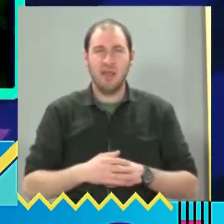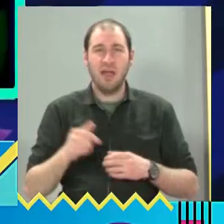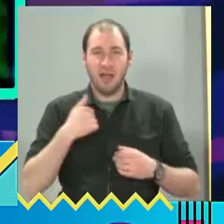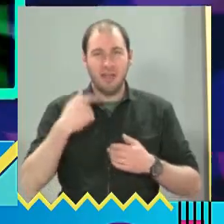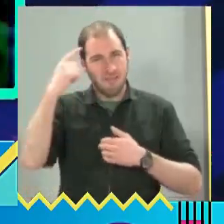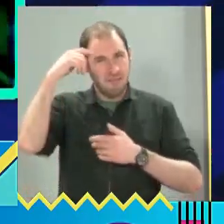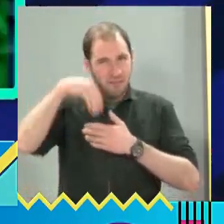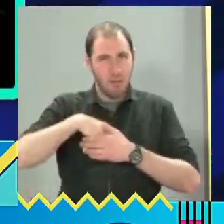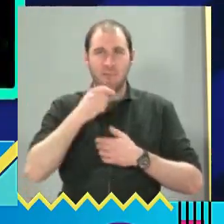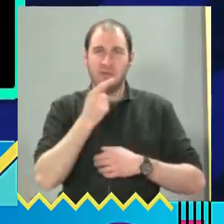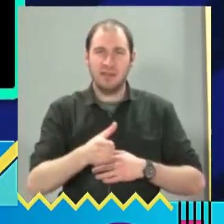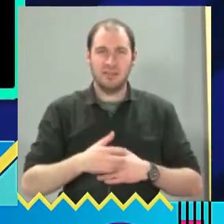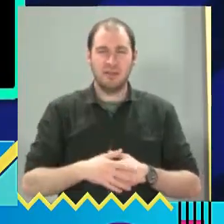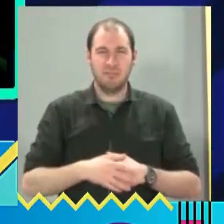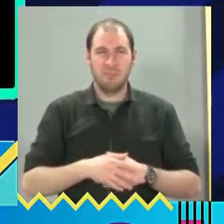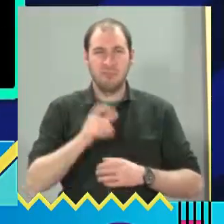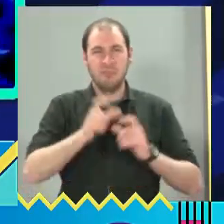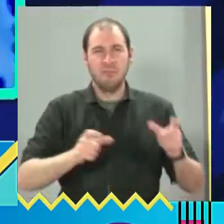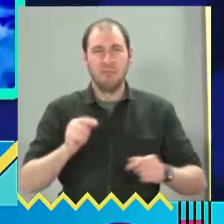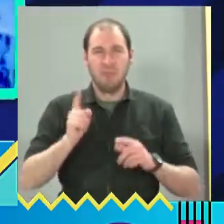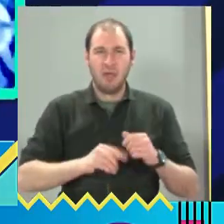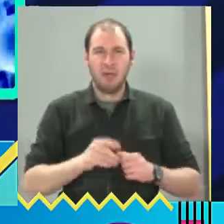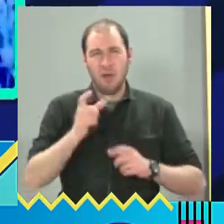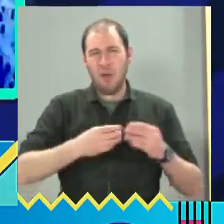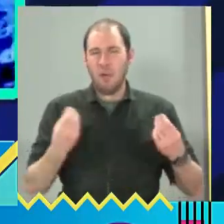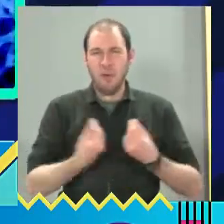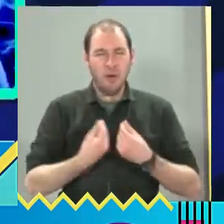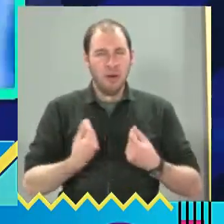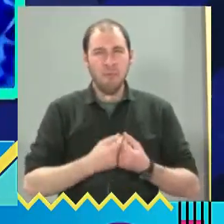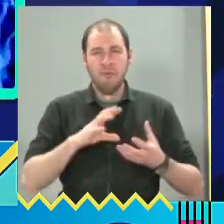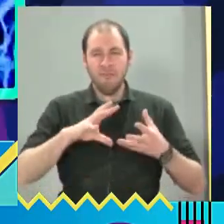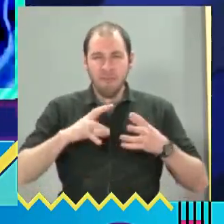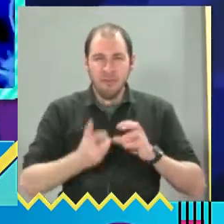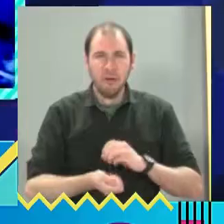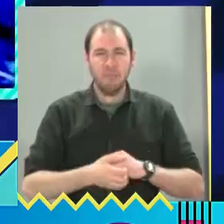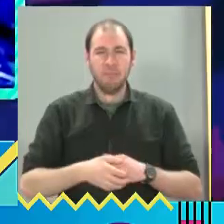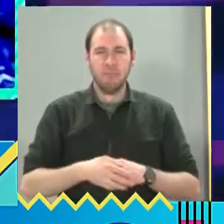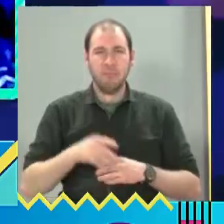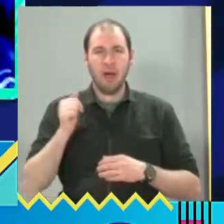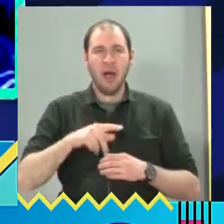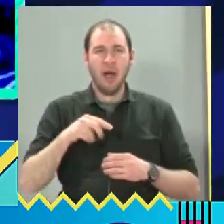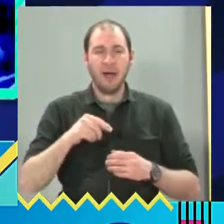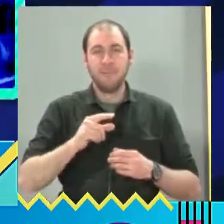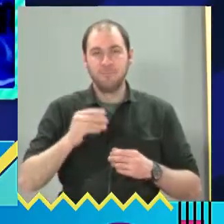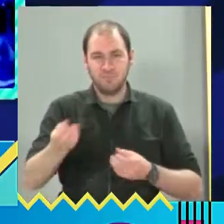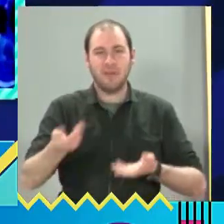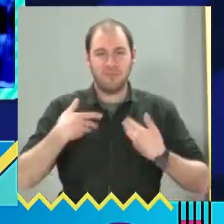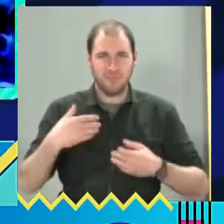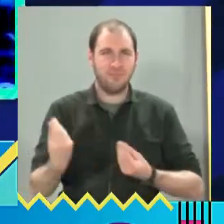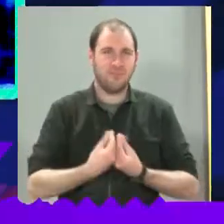permeable en el cerebro de las personas. Y hay gente, mucha gente, que en estos tiempos de crisis saca un gran rédito de